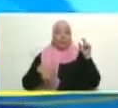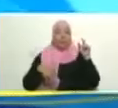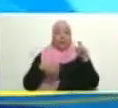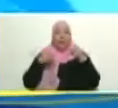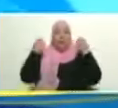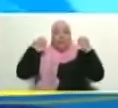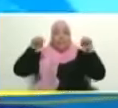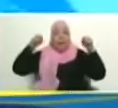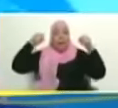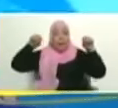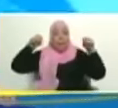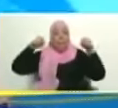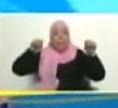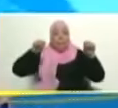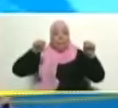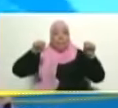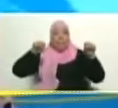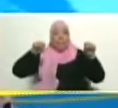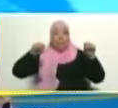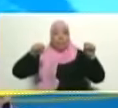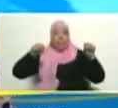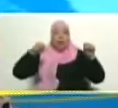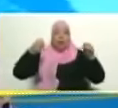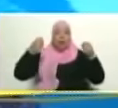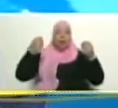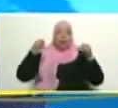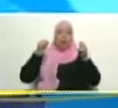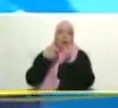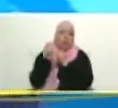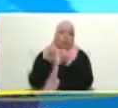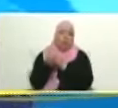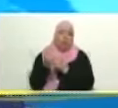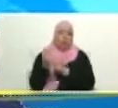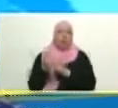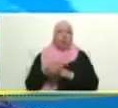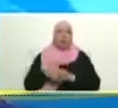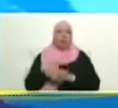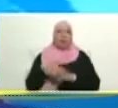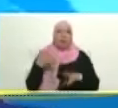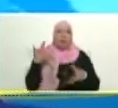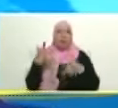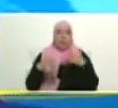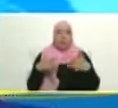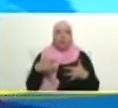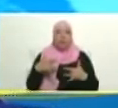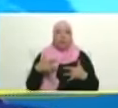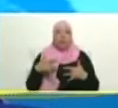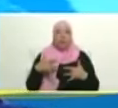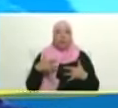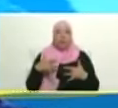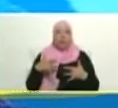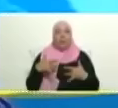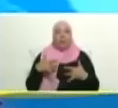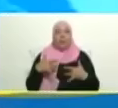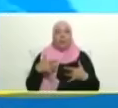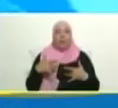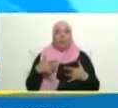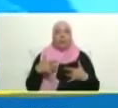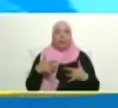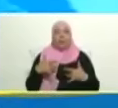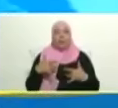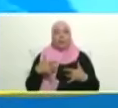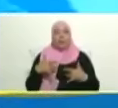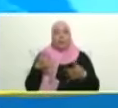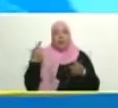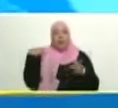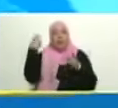a practicar, para estar en forma, pues. Para cualquier combate que se presente. ¿Ah? A veces vamos